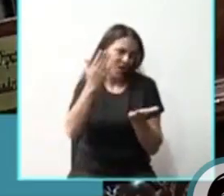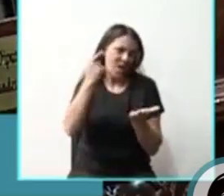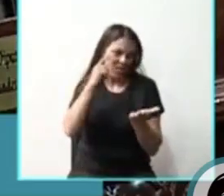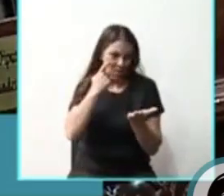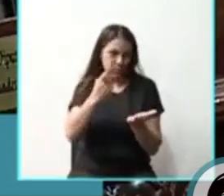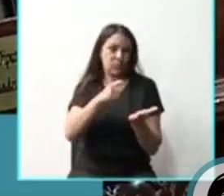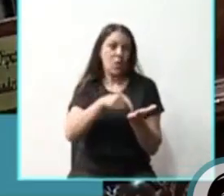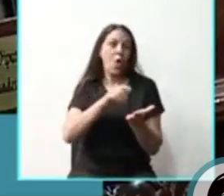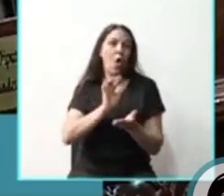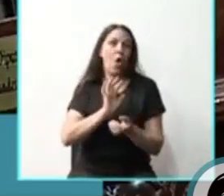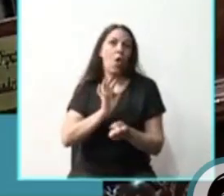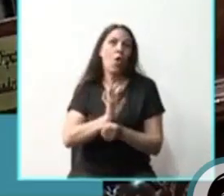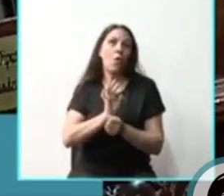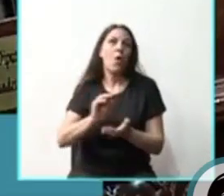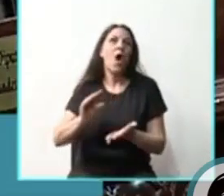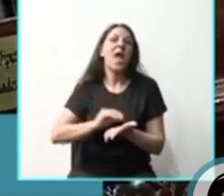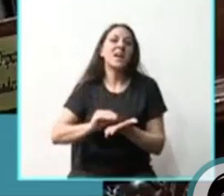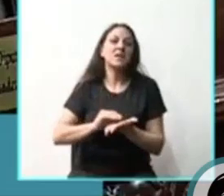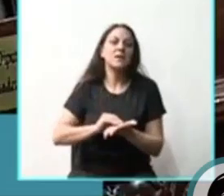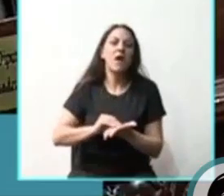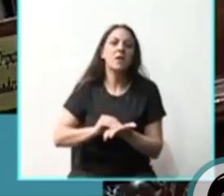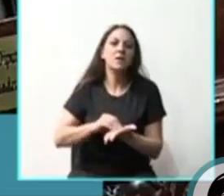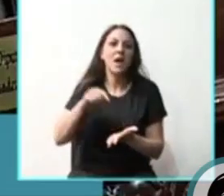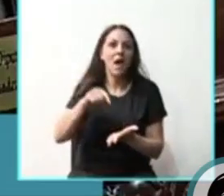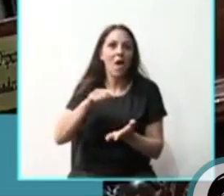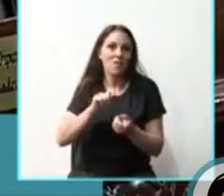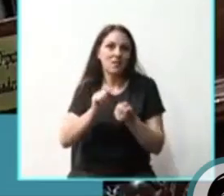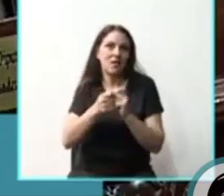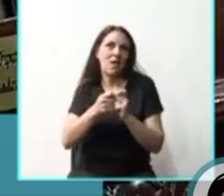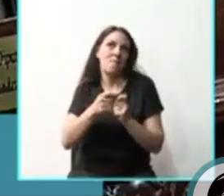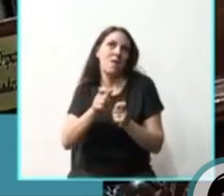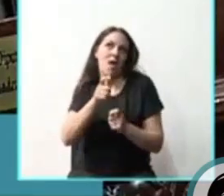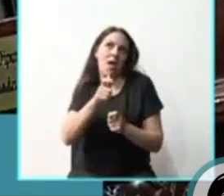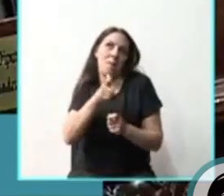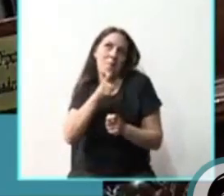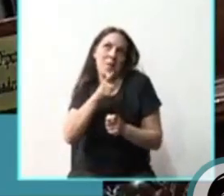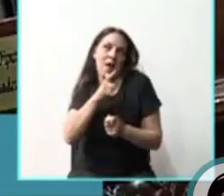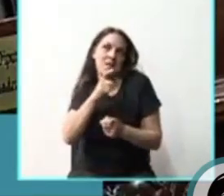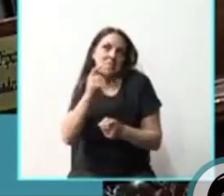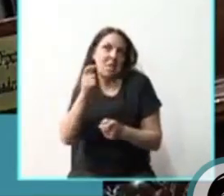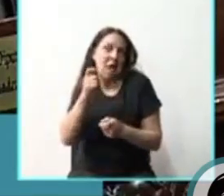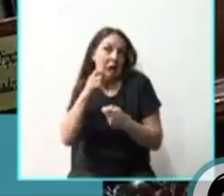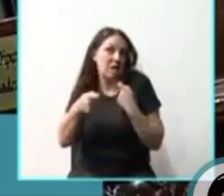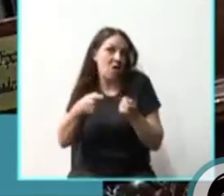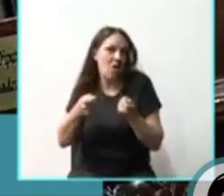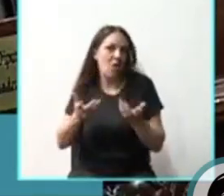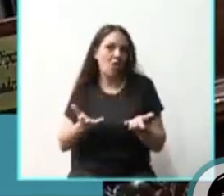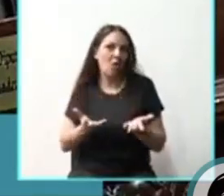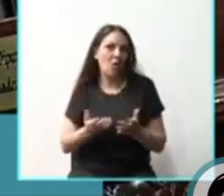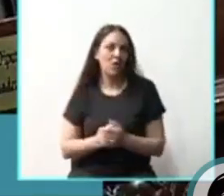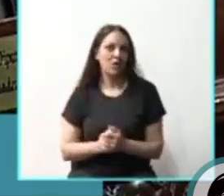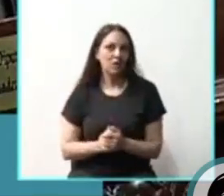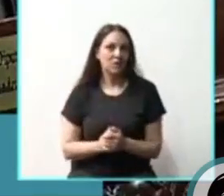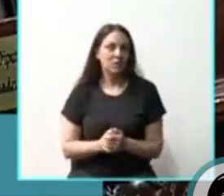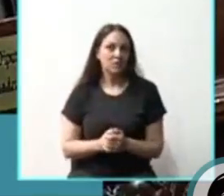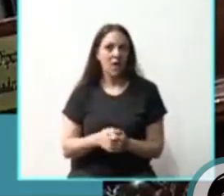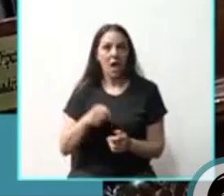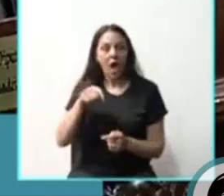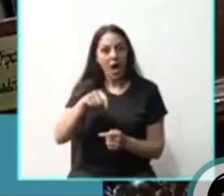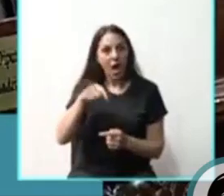escribanía y hoy ya podríamos definirla como un kiosco un kiosco pero que ahora